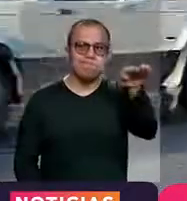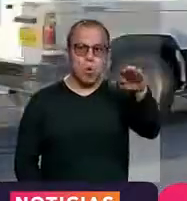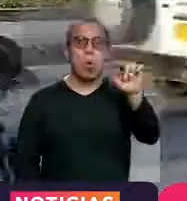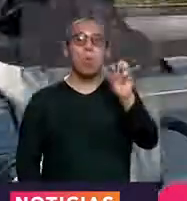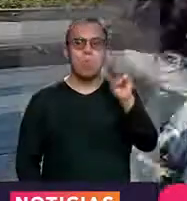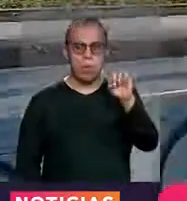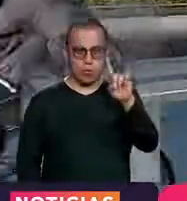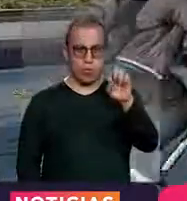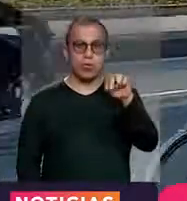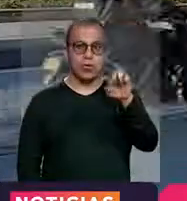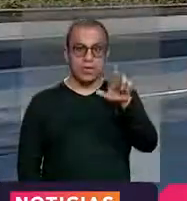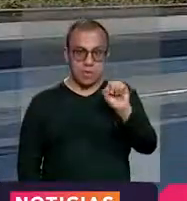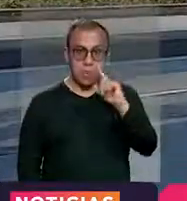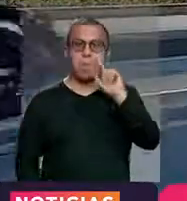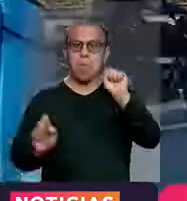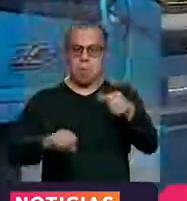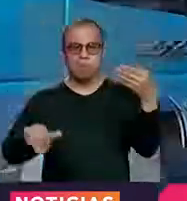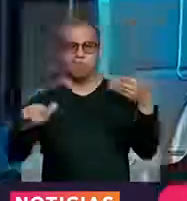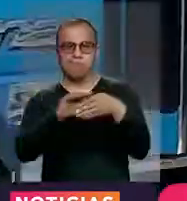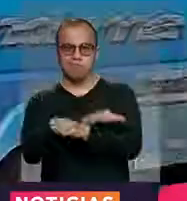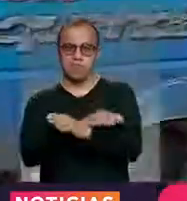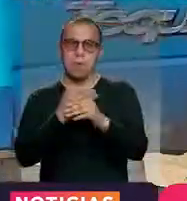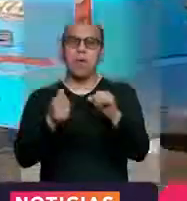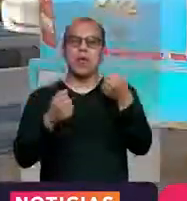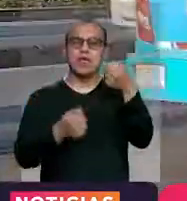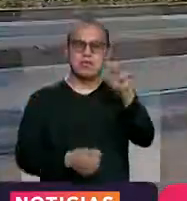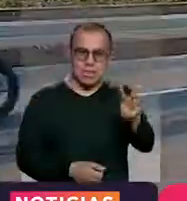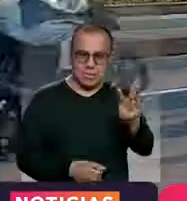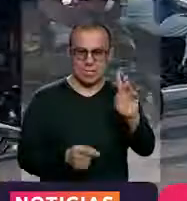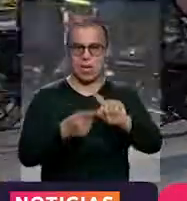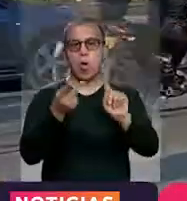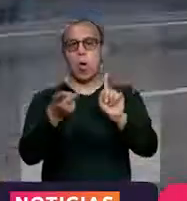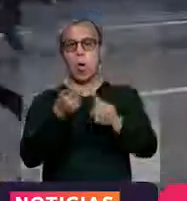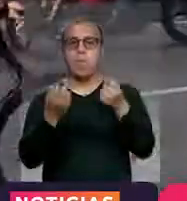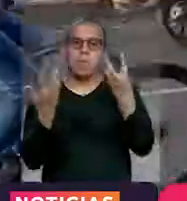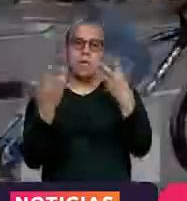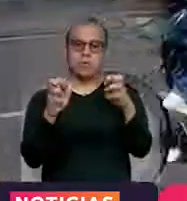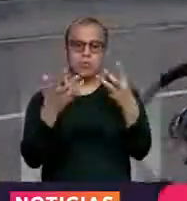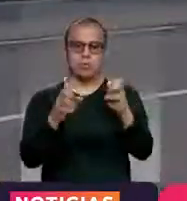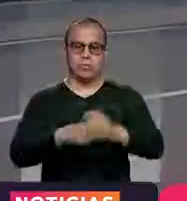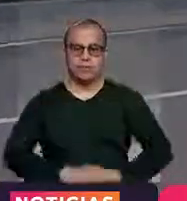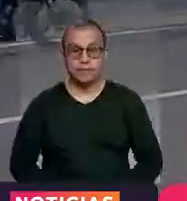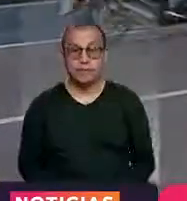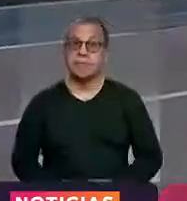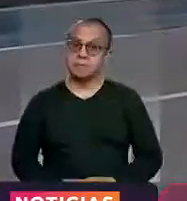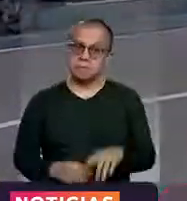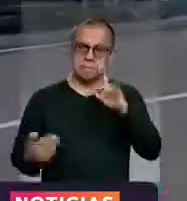el ingreso a la ciudad de Bogotá por la calle 13 o por la calle 80. Las